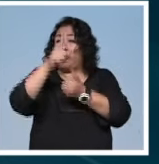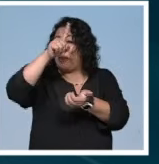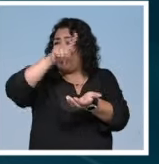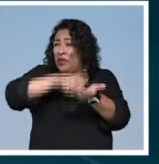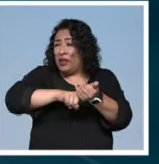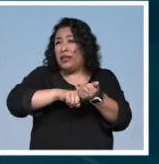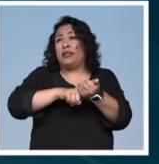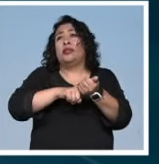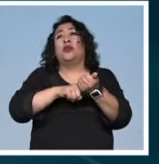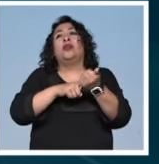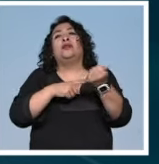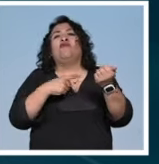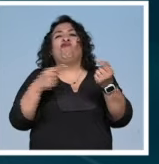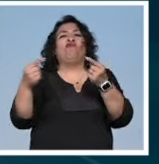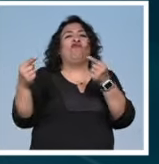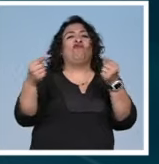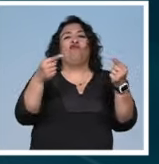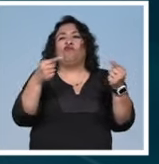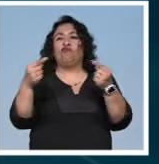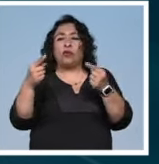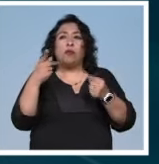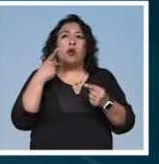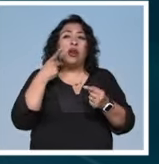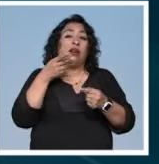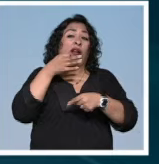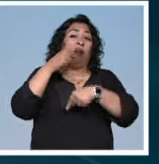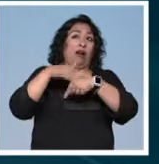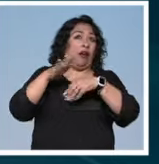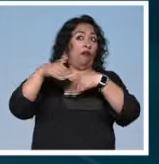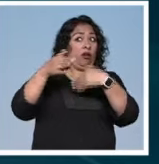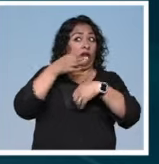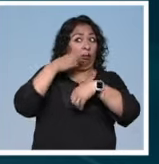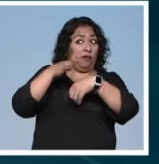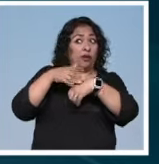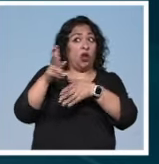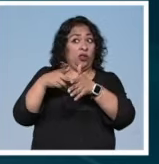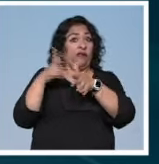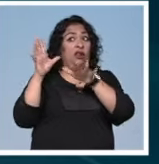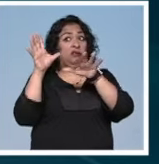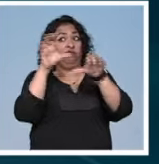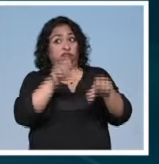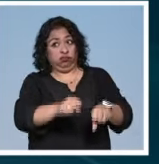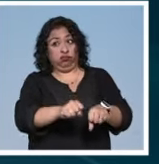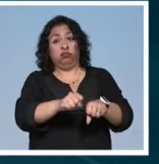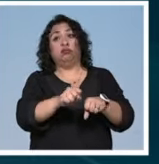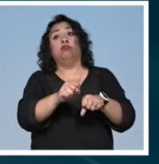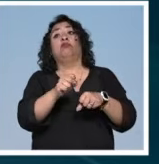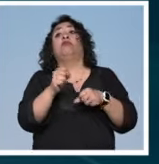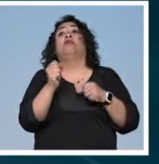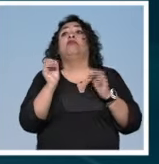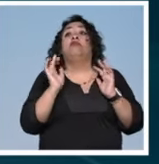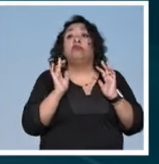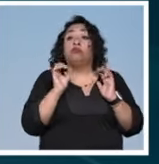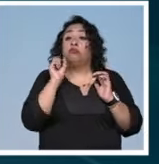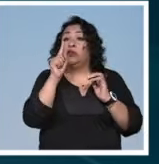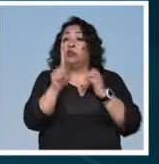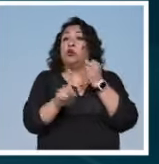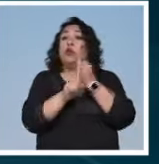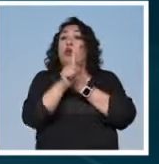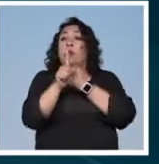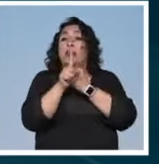de disensos políticos, amenazas externas de reconquista, y amenazas